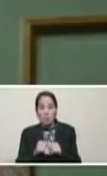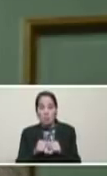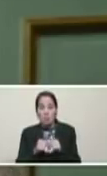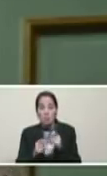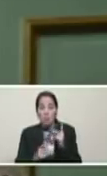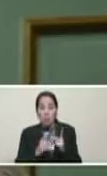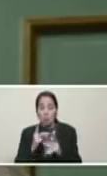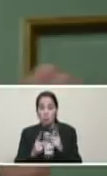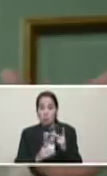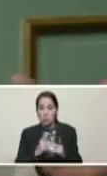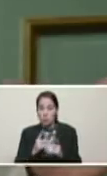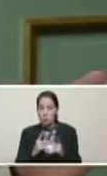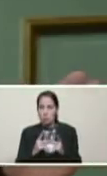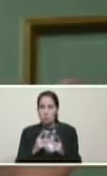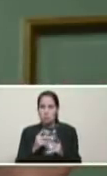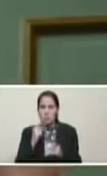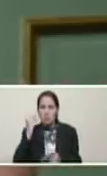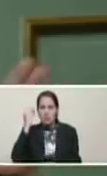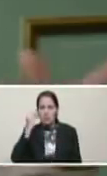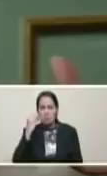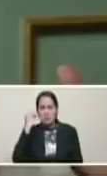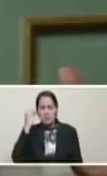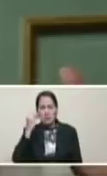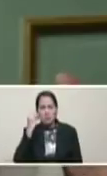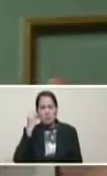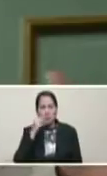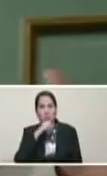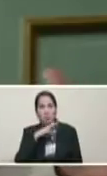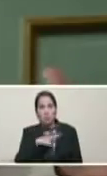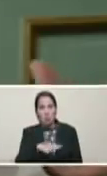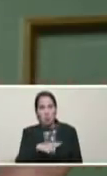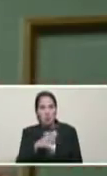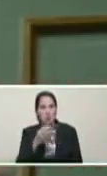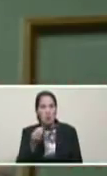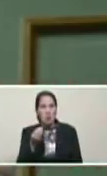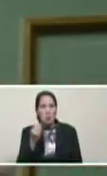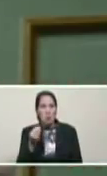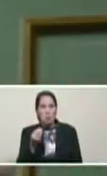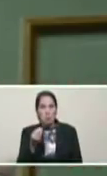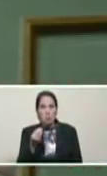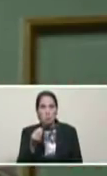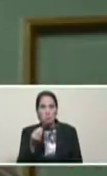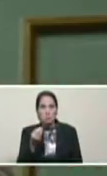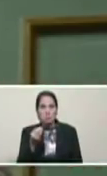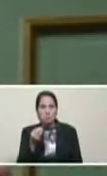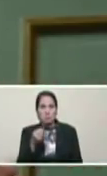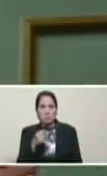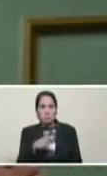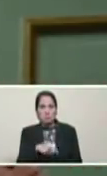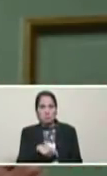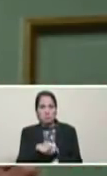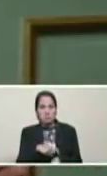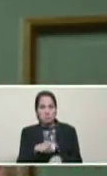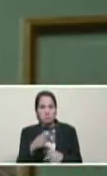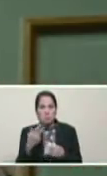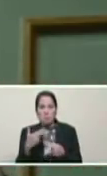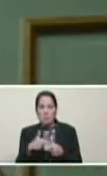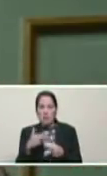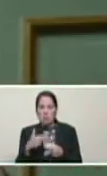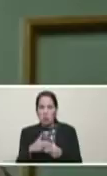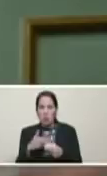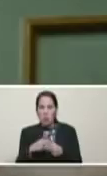si logramos hacer un análisis histórico precedía a la era rentista petrolera antes venezuela